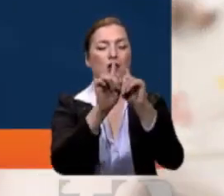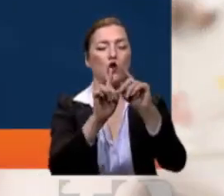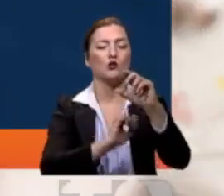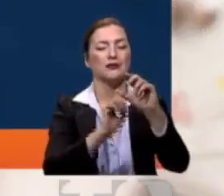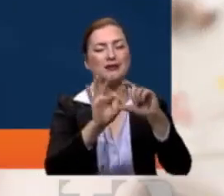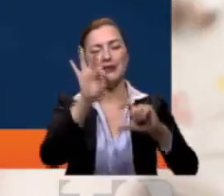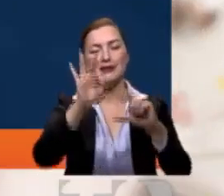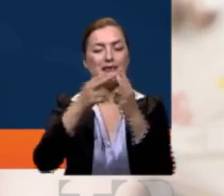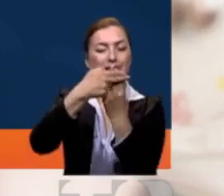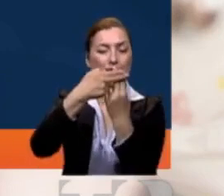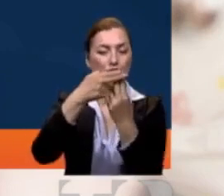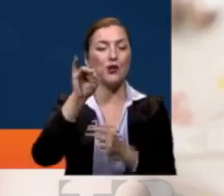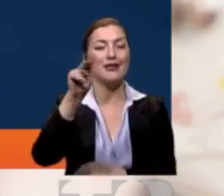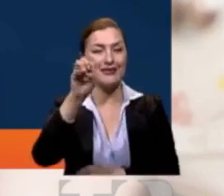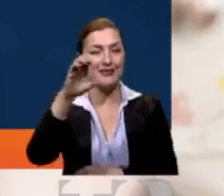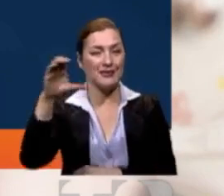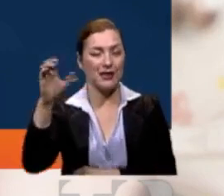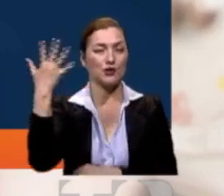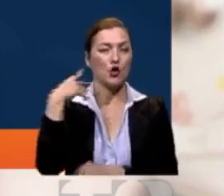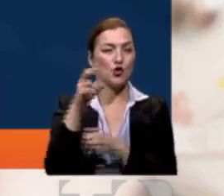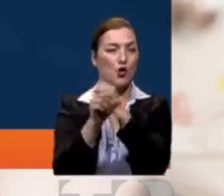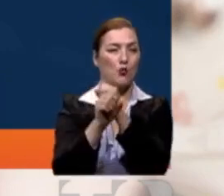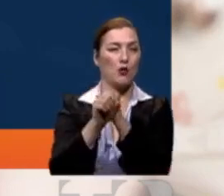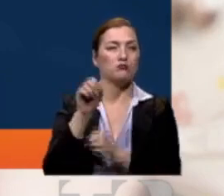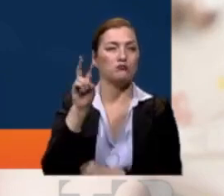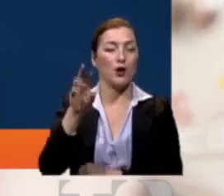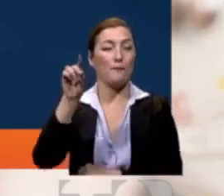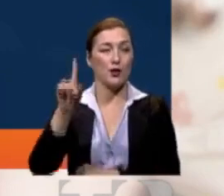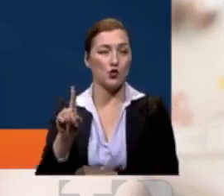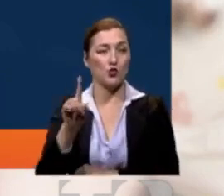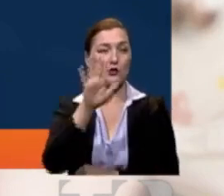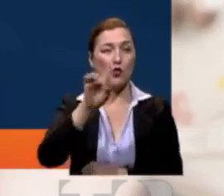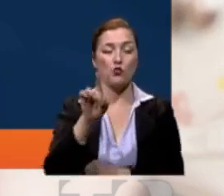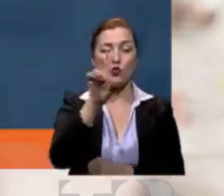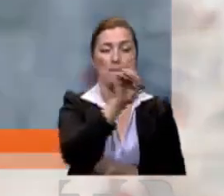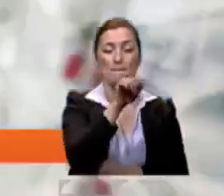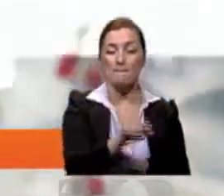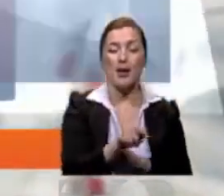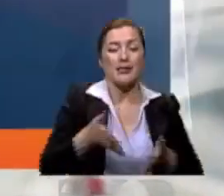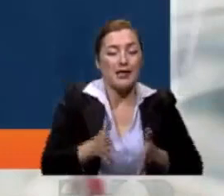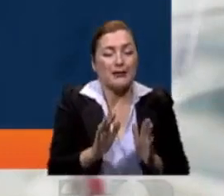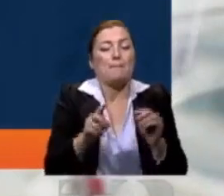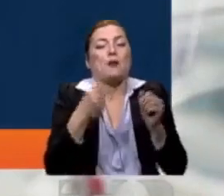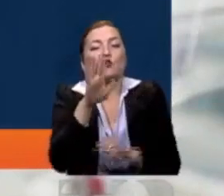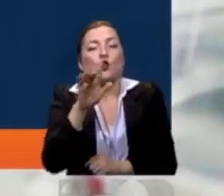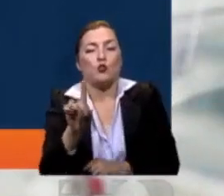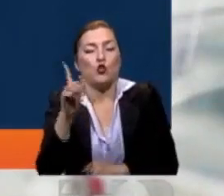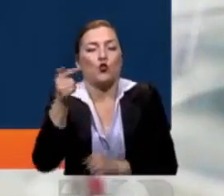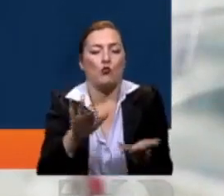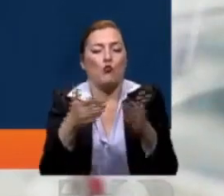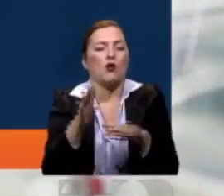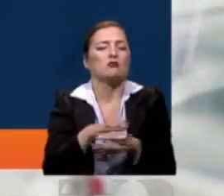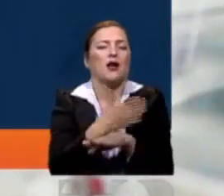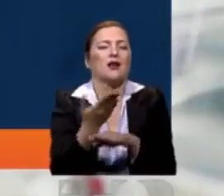se registró una tasa de mortalidad neonatal de 5,1 por cada 1,000 nacidos vivos. Las muertes de menores de un año se dieron por